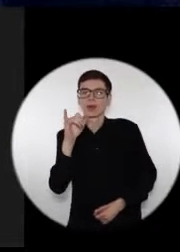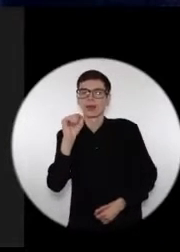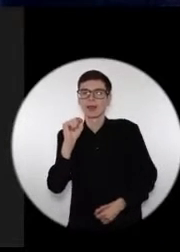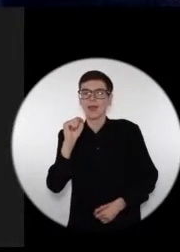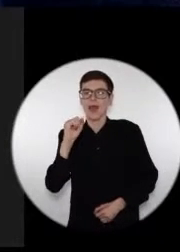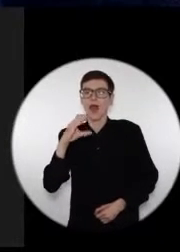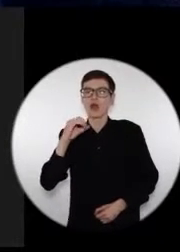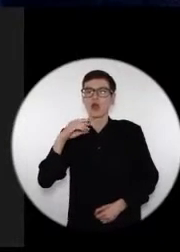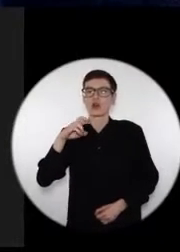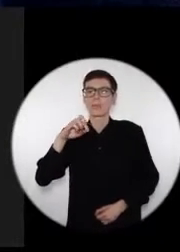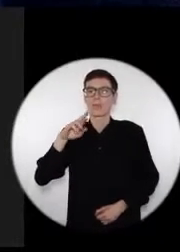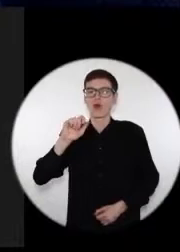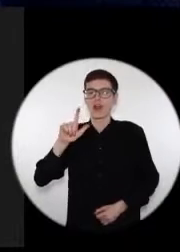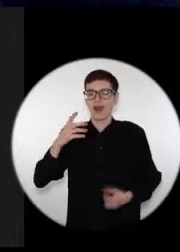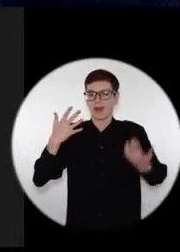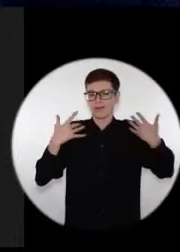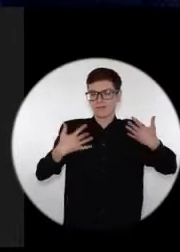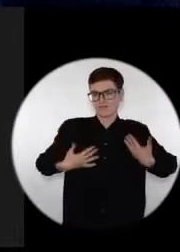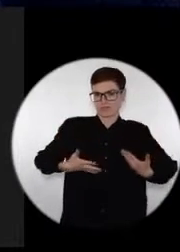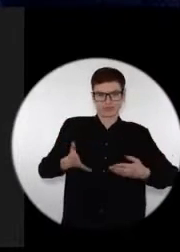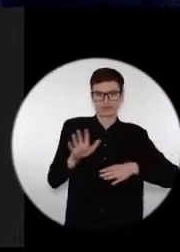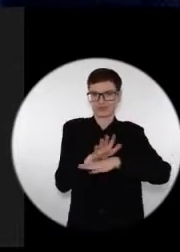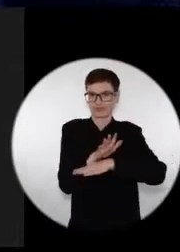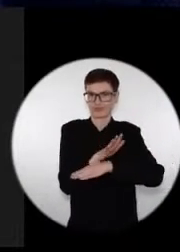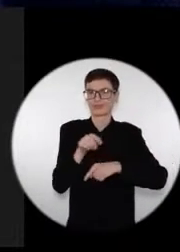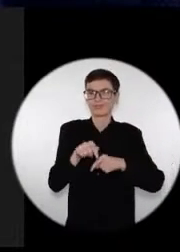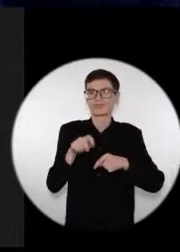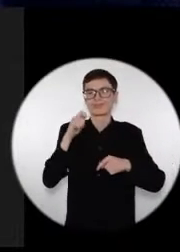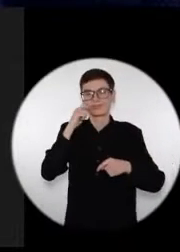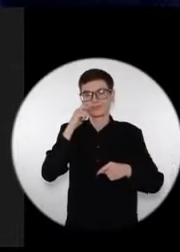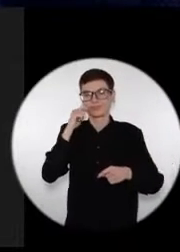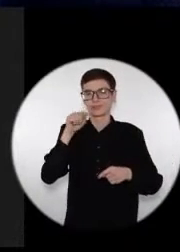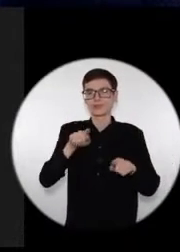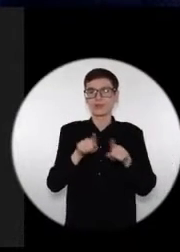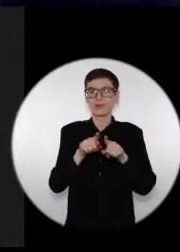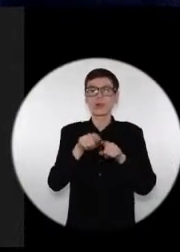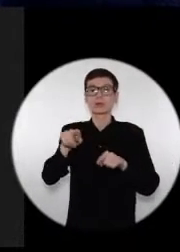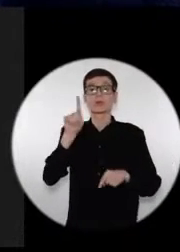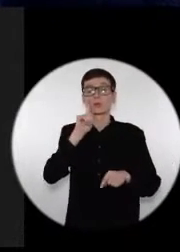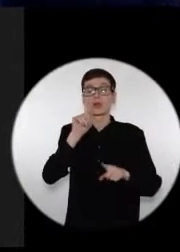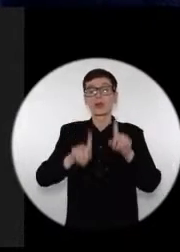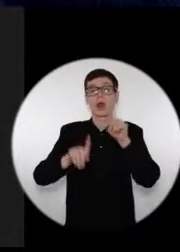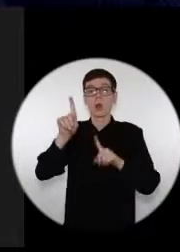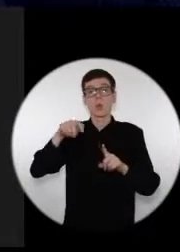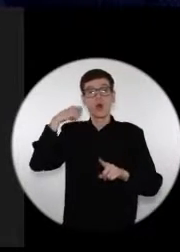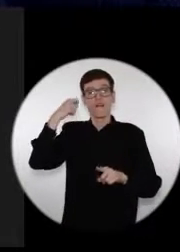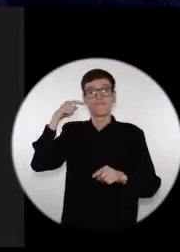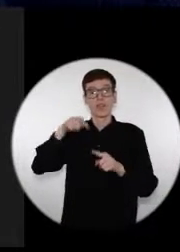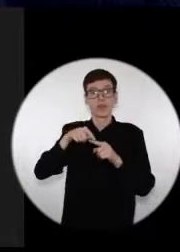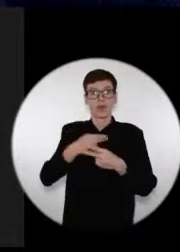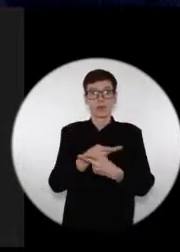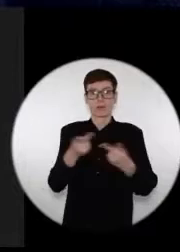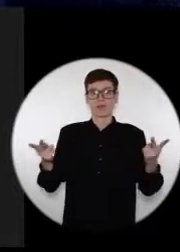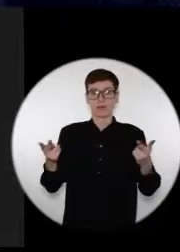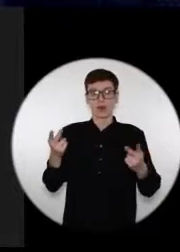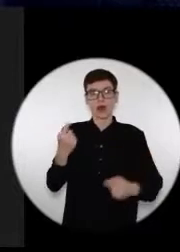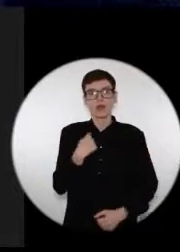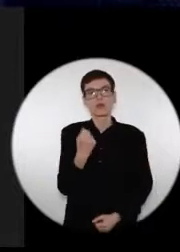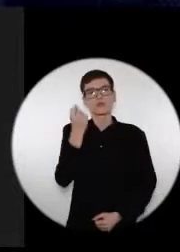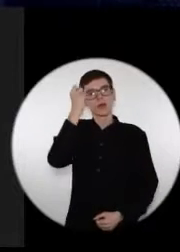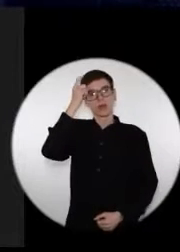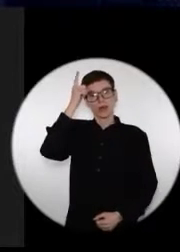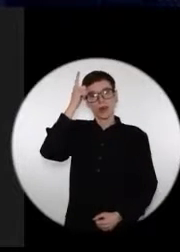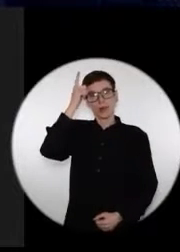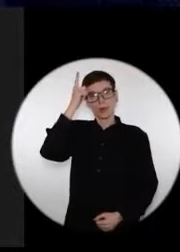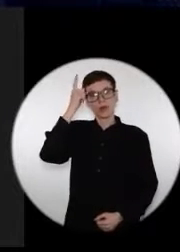en esta nueva dramaturgia corporal que yo le llamo que se va creando perfecto y en esa línea por lo que poder de trasunto que